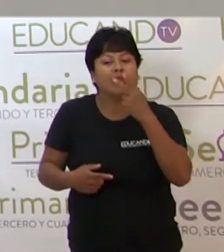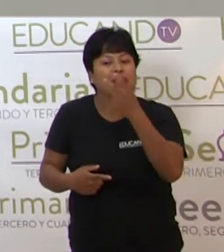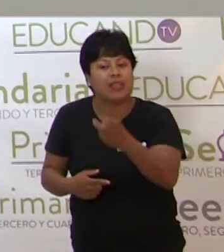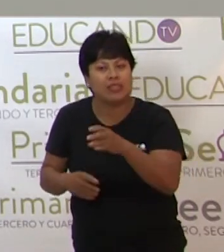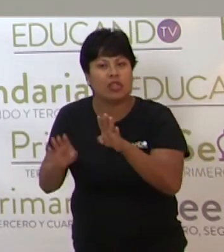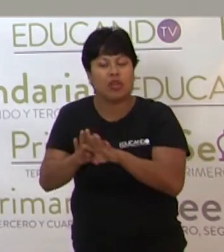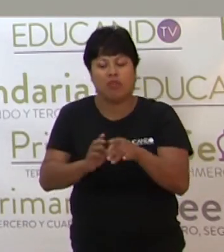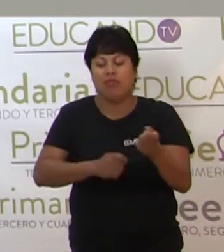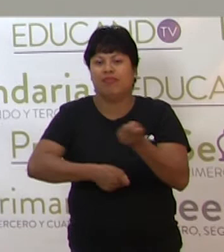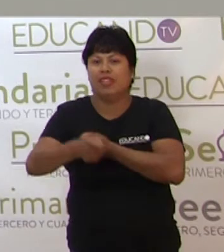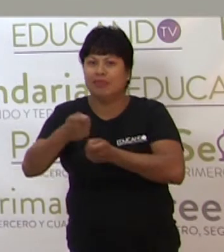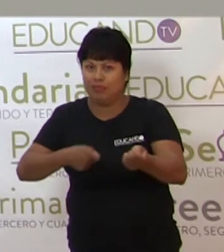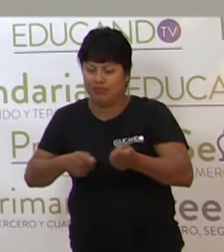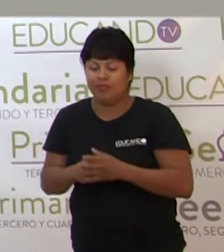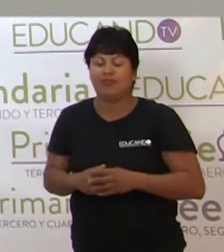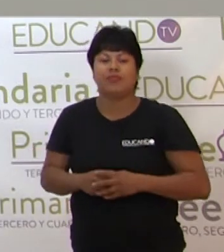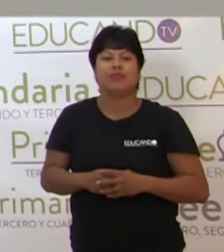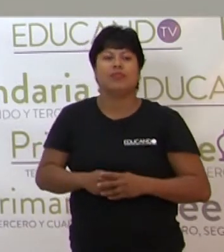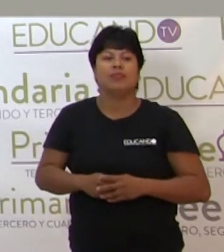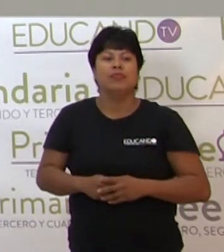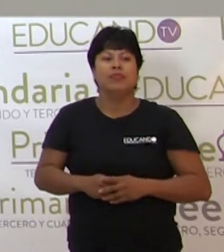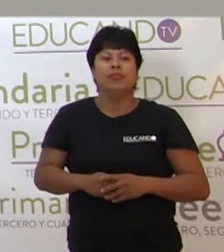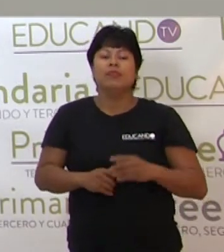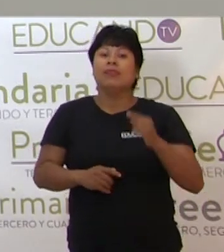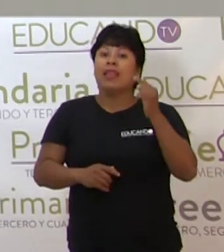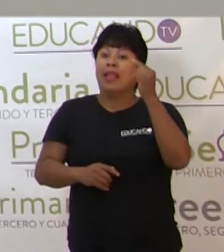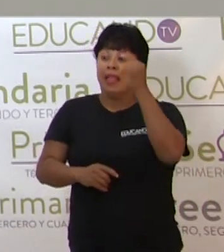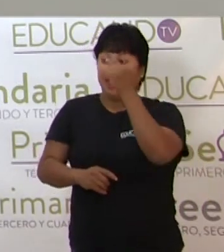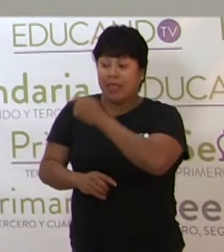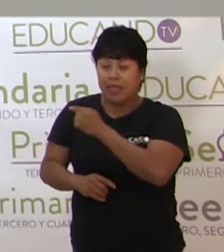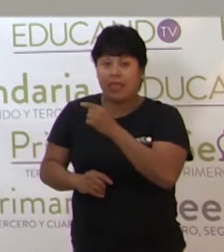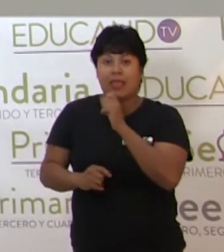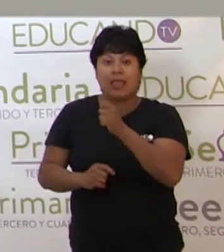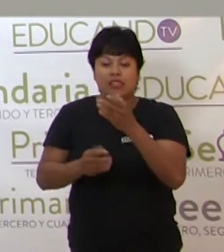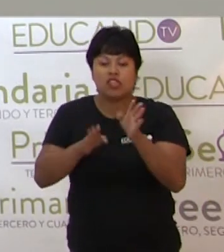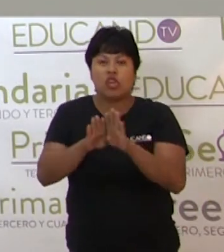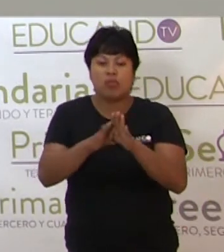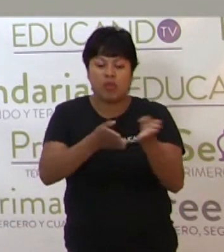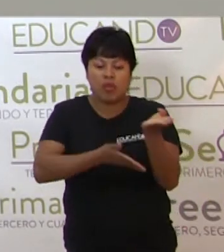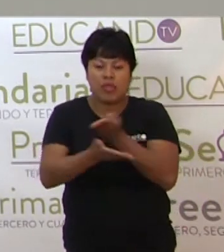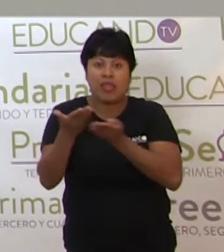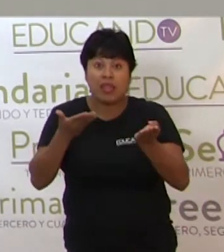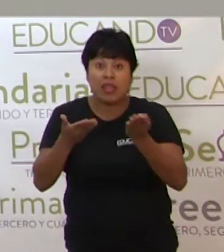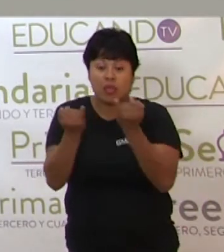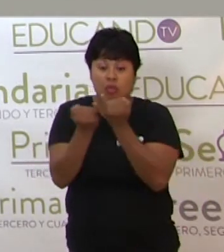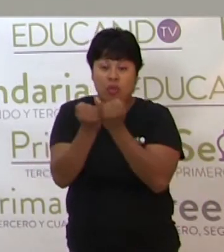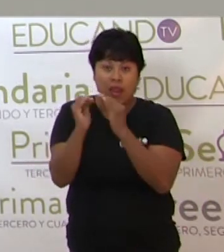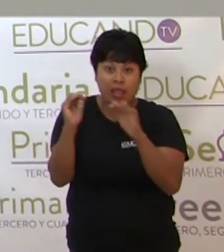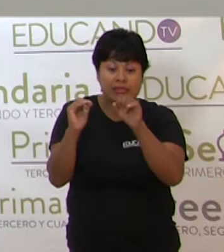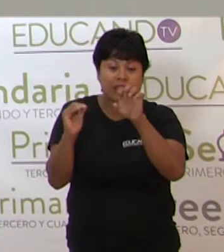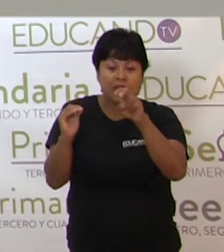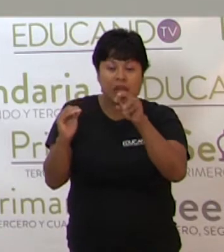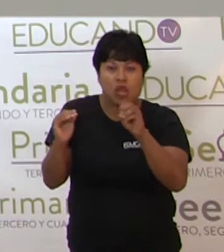funciones recíprocas, ¿sí? Aquí el recíproco de seno es